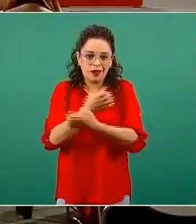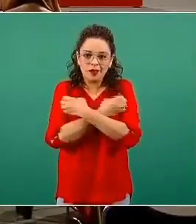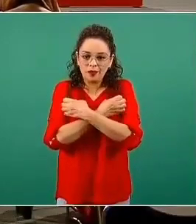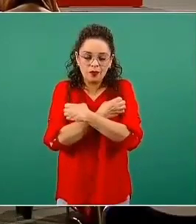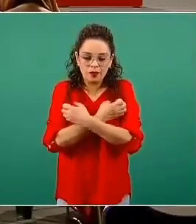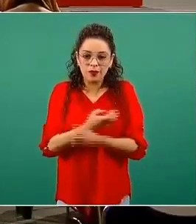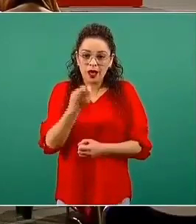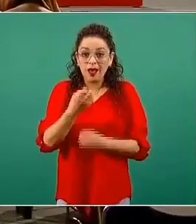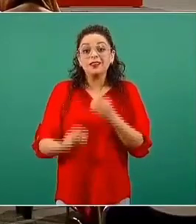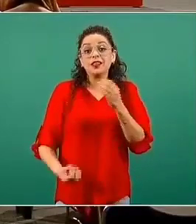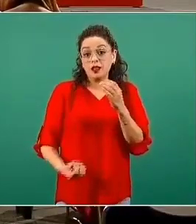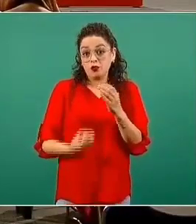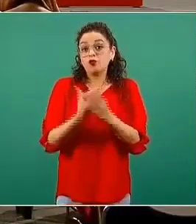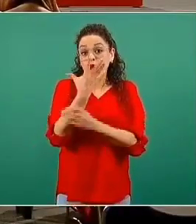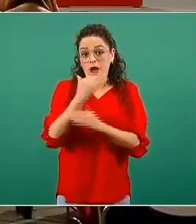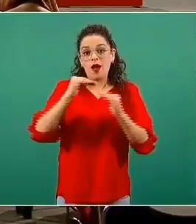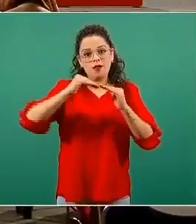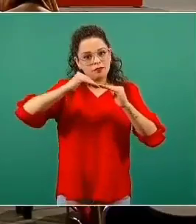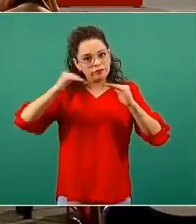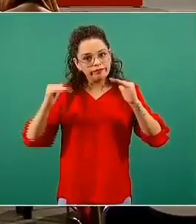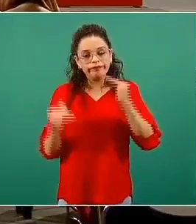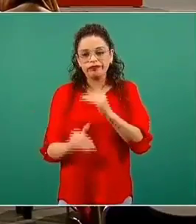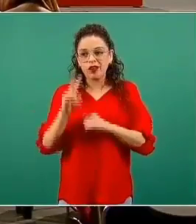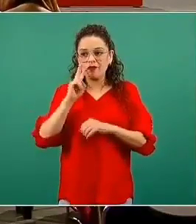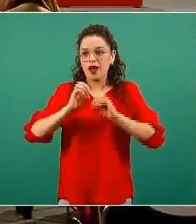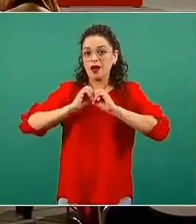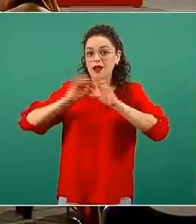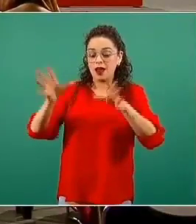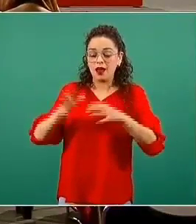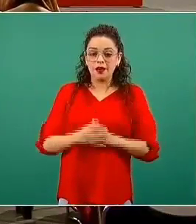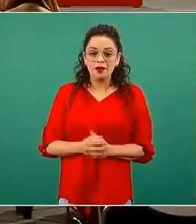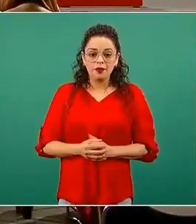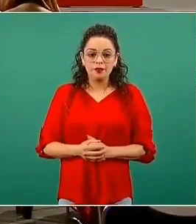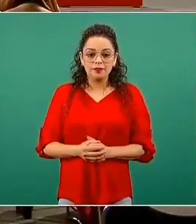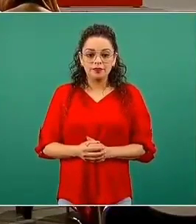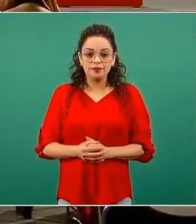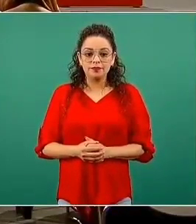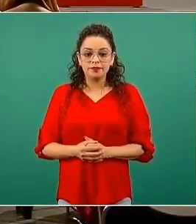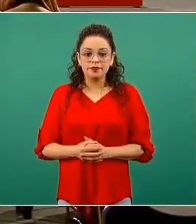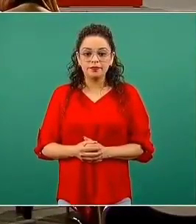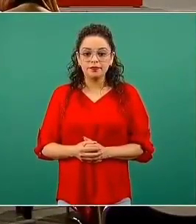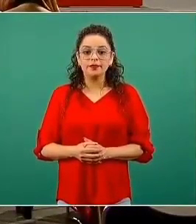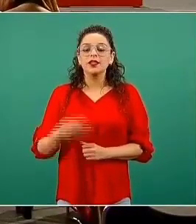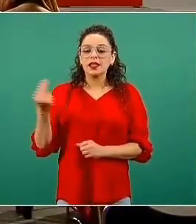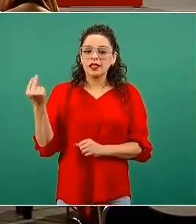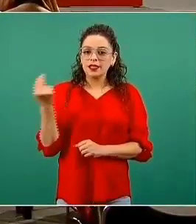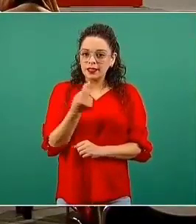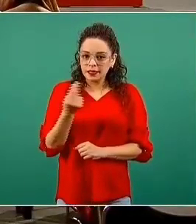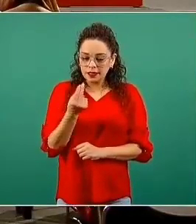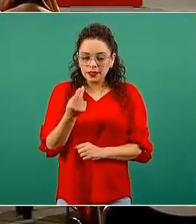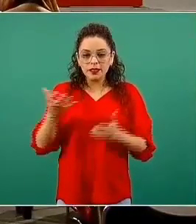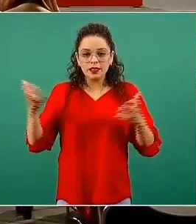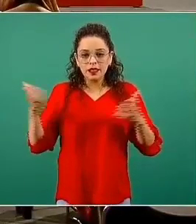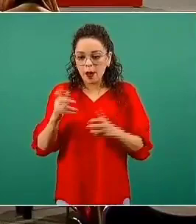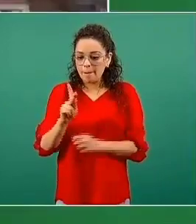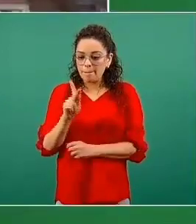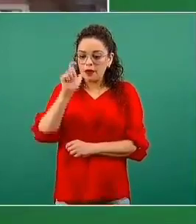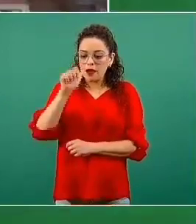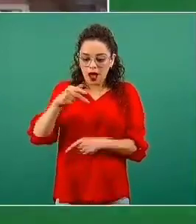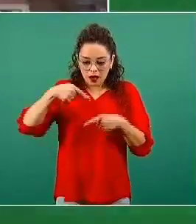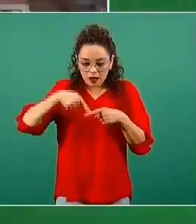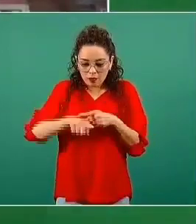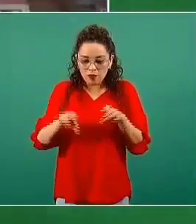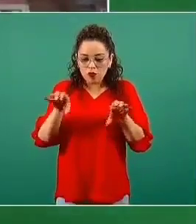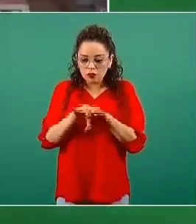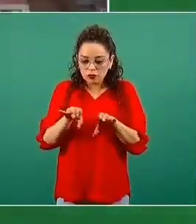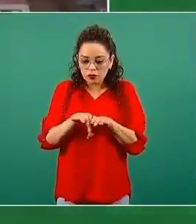nuevas desigualdades y que ahí hay un trabajo de anticiparlas y empezar a planear también la forma de